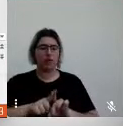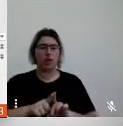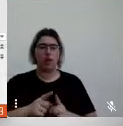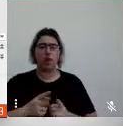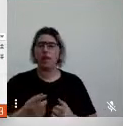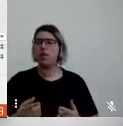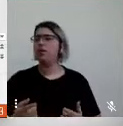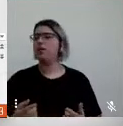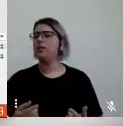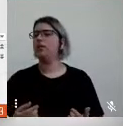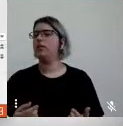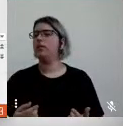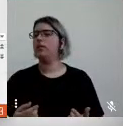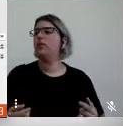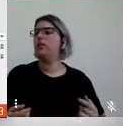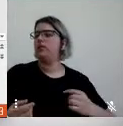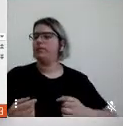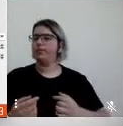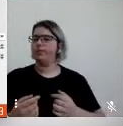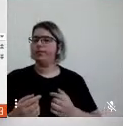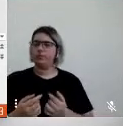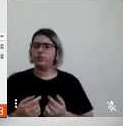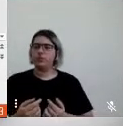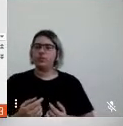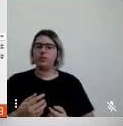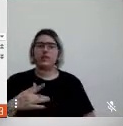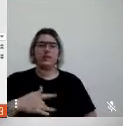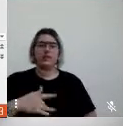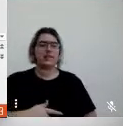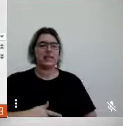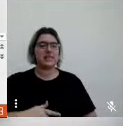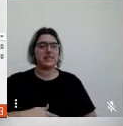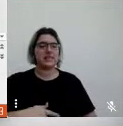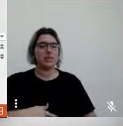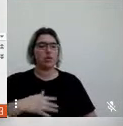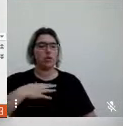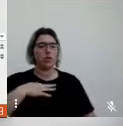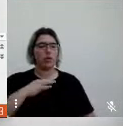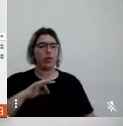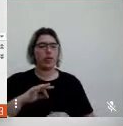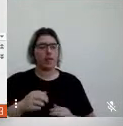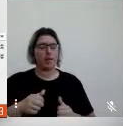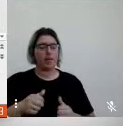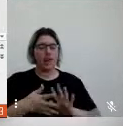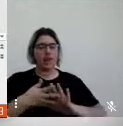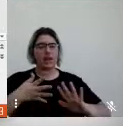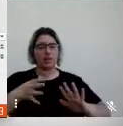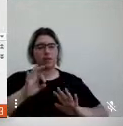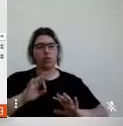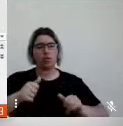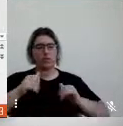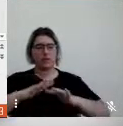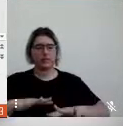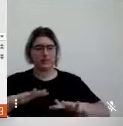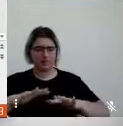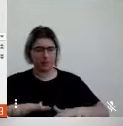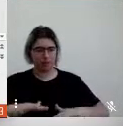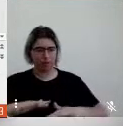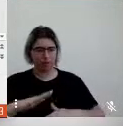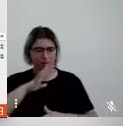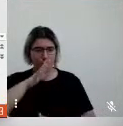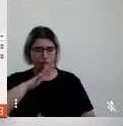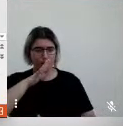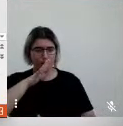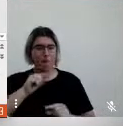que nuestro tránsito intestinal pues se pueda acelerar o se pueda ralentizar. Porque los microbios de nuestro intestino y